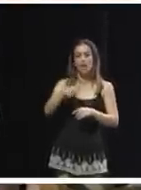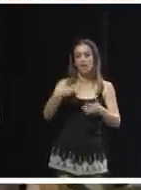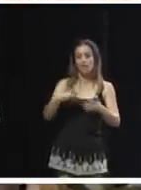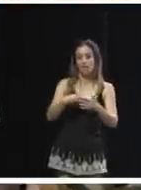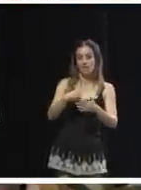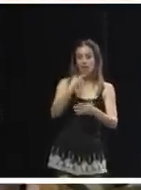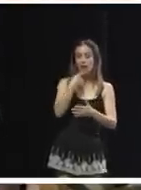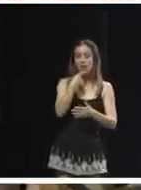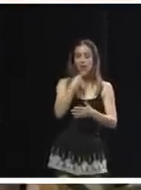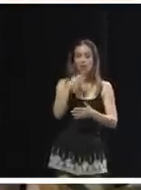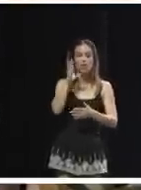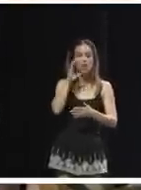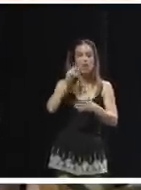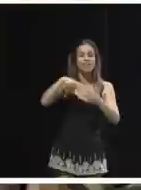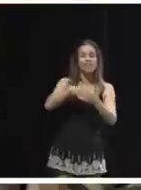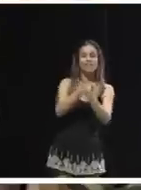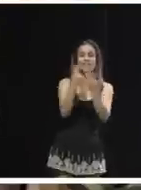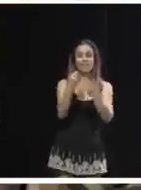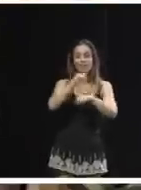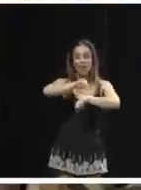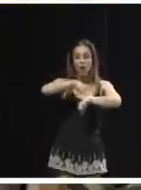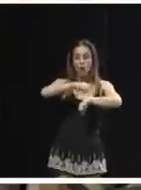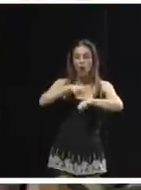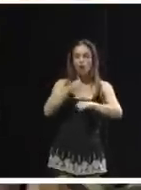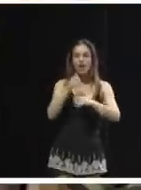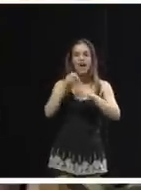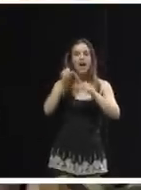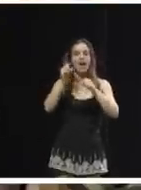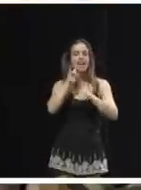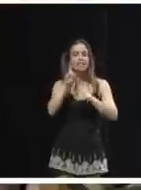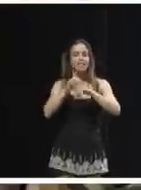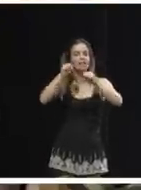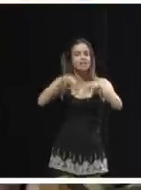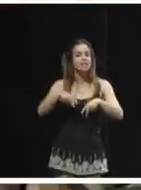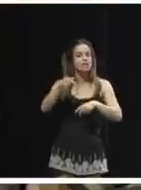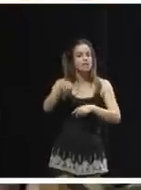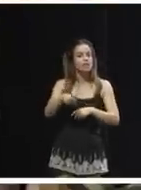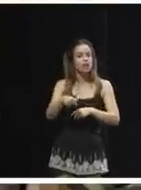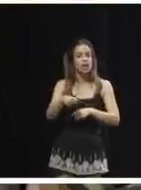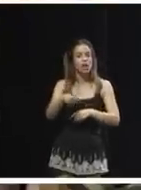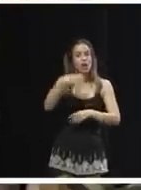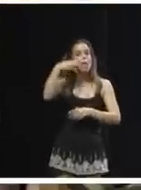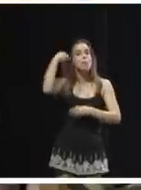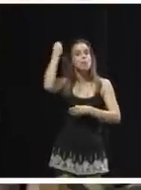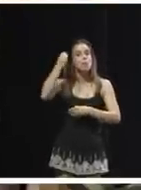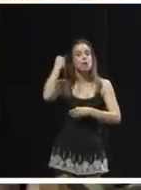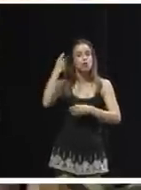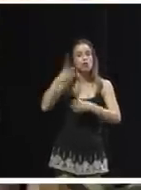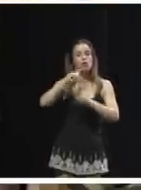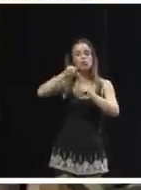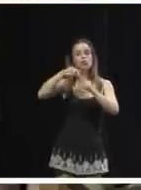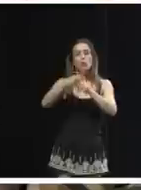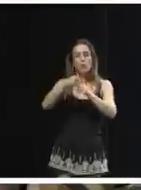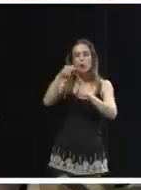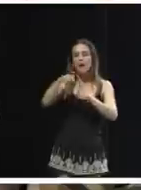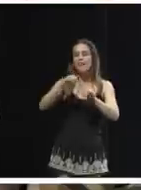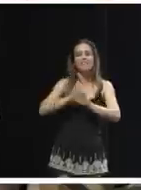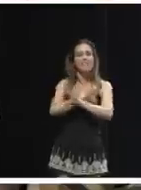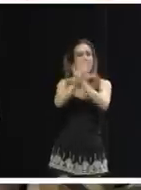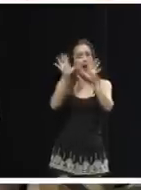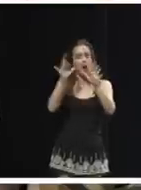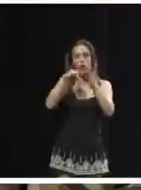horas sin electricidad, creo que Sumar es clara en sus